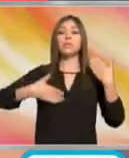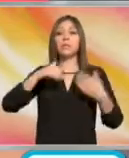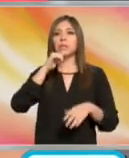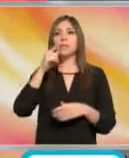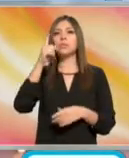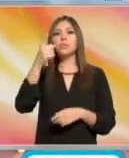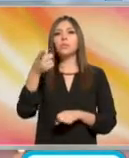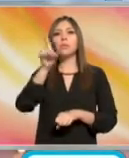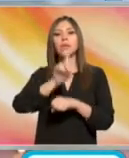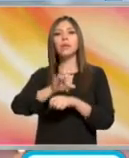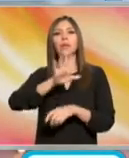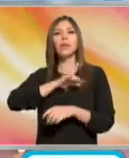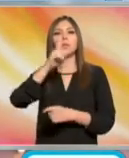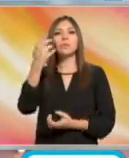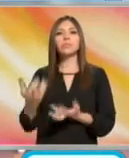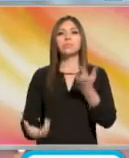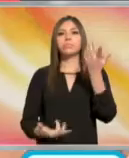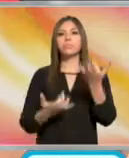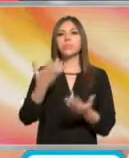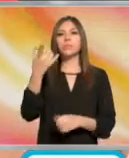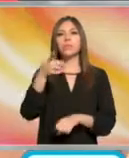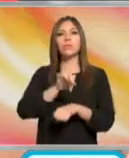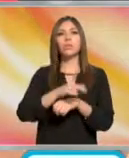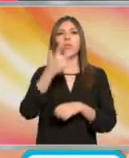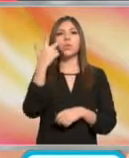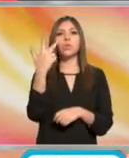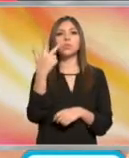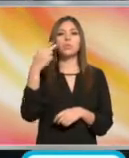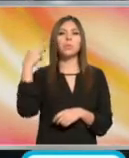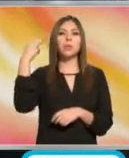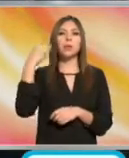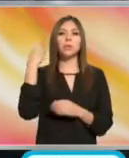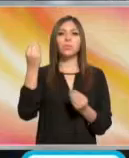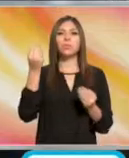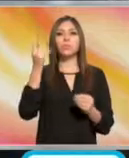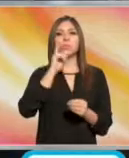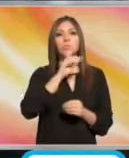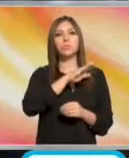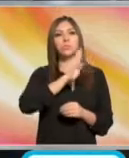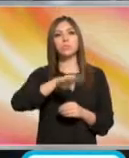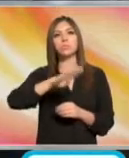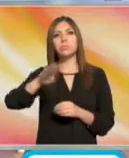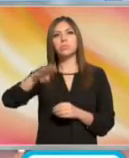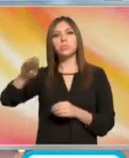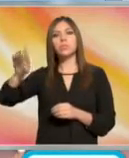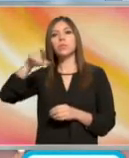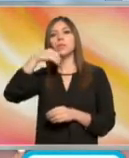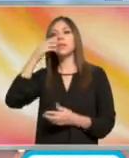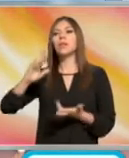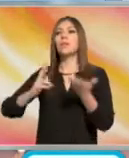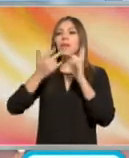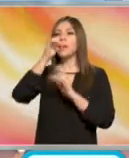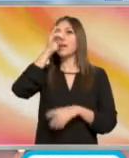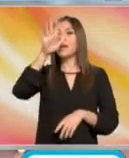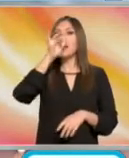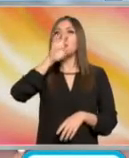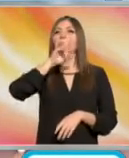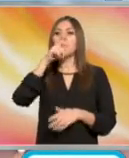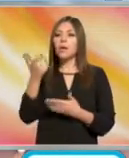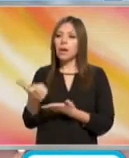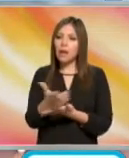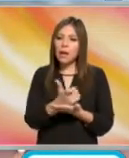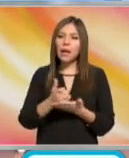Hubo un incendio, un 8 de marzo, hubo un incendio donde murieron muchas mujeres por protestar por mejores salarios. Es que